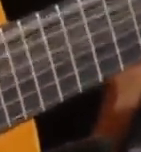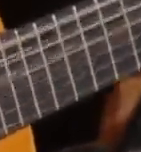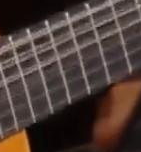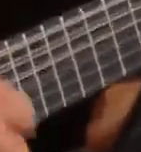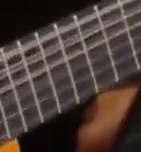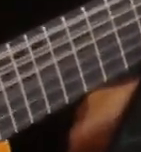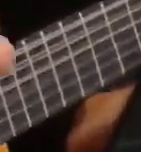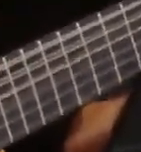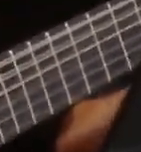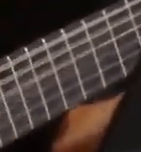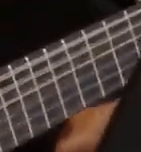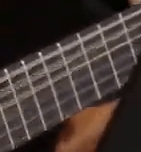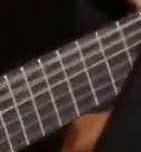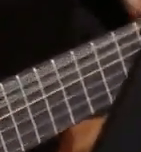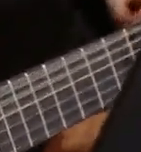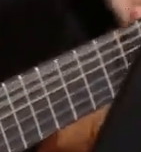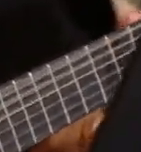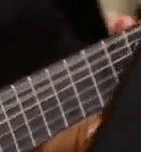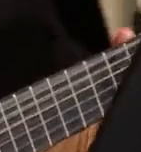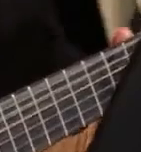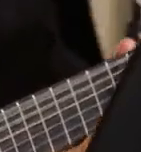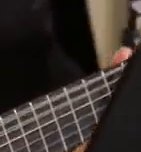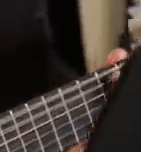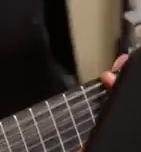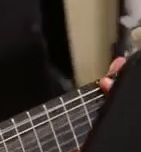ahogar la sed, la edad, la voz,